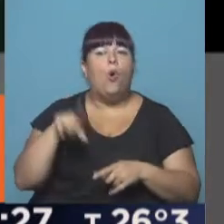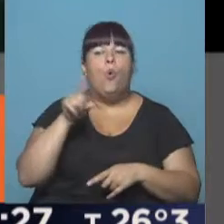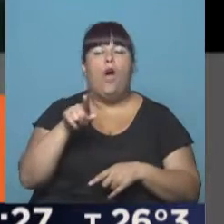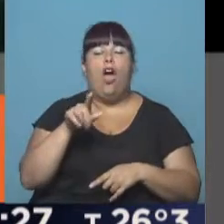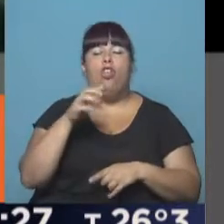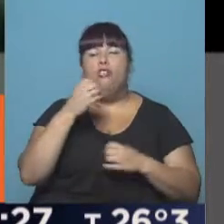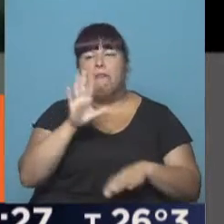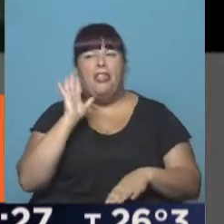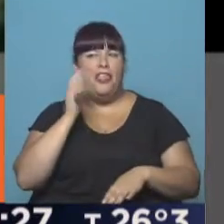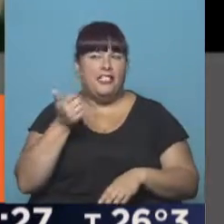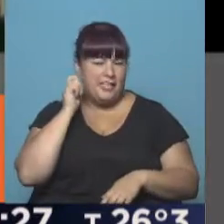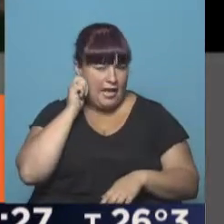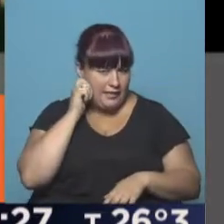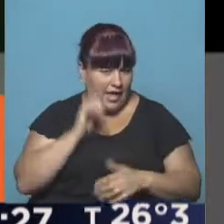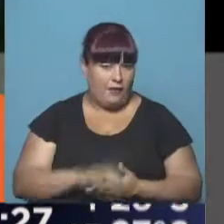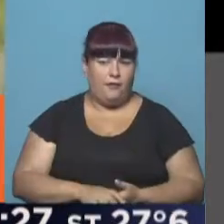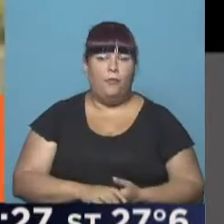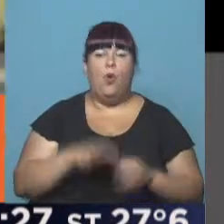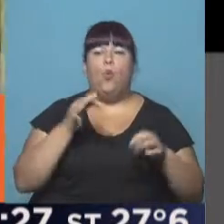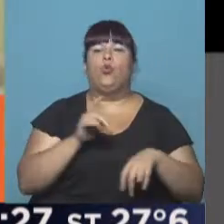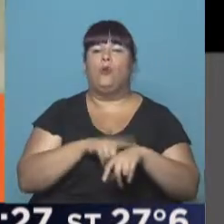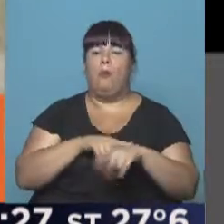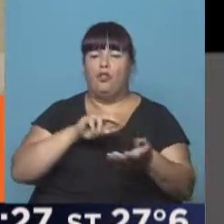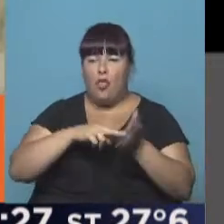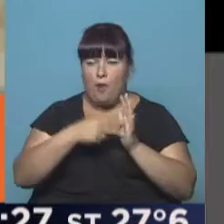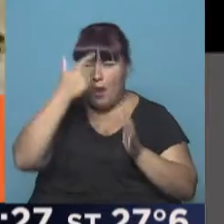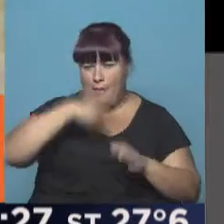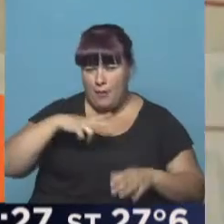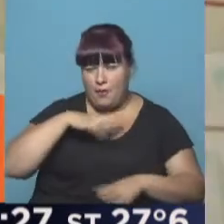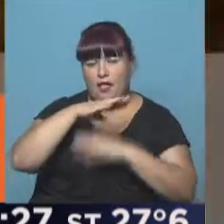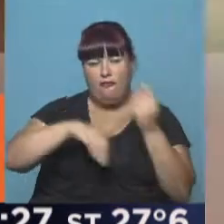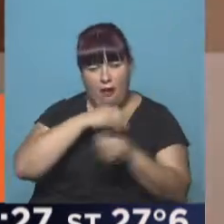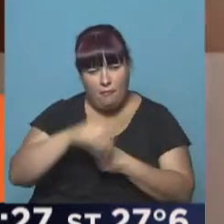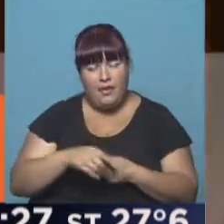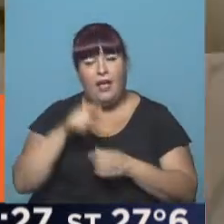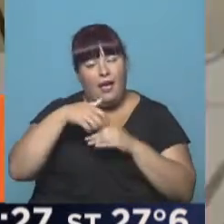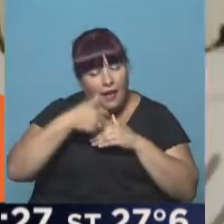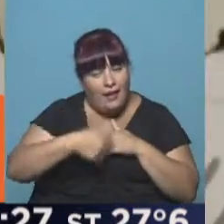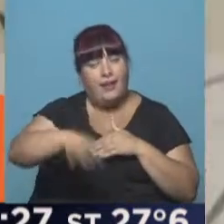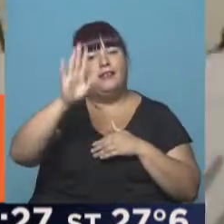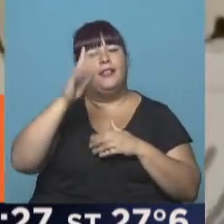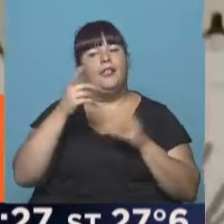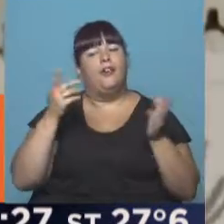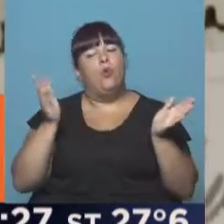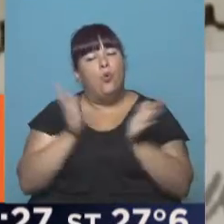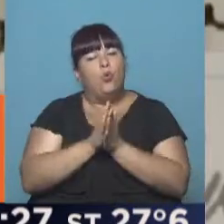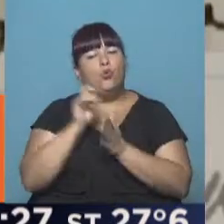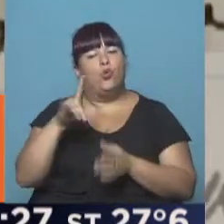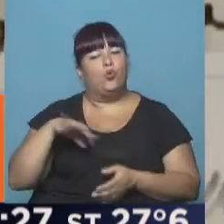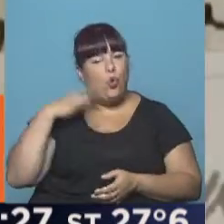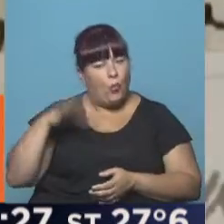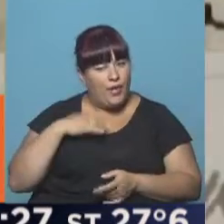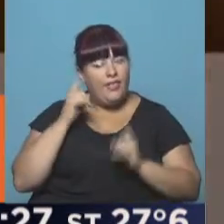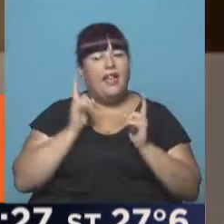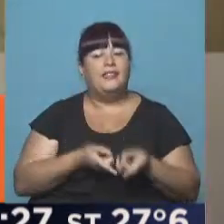sus 16 años en un momento de crisis personal y familiar, y a partir de ahí fue acompañando su vida y